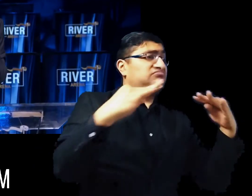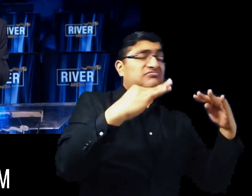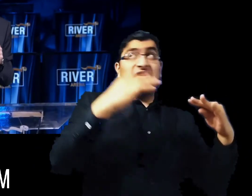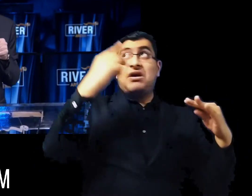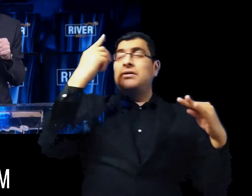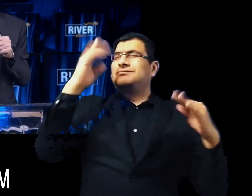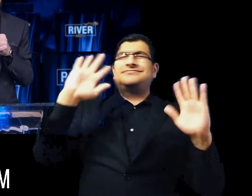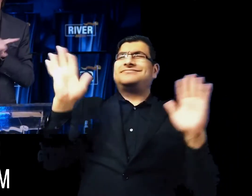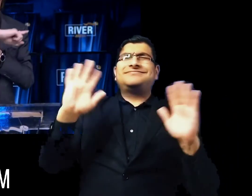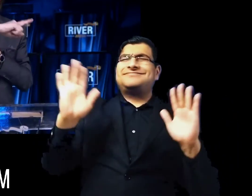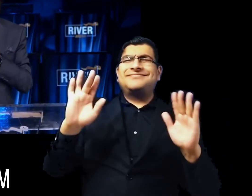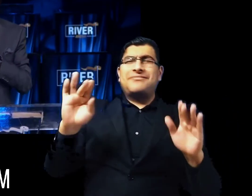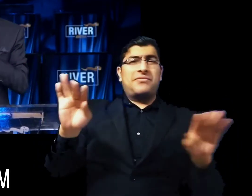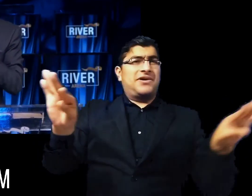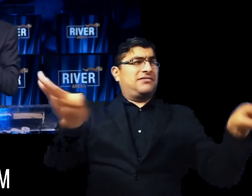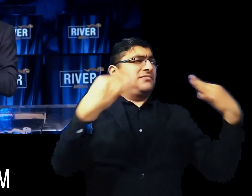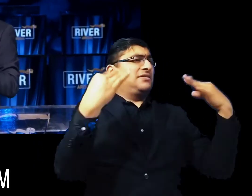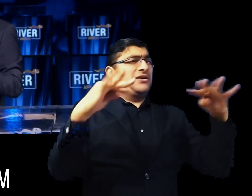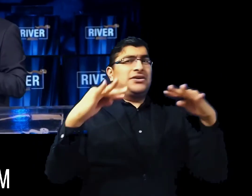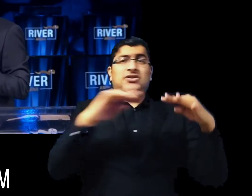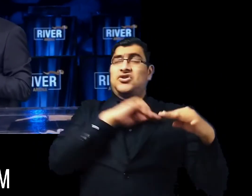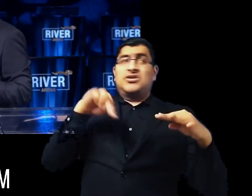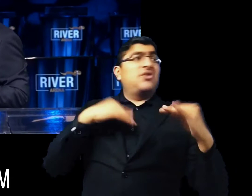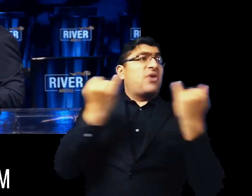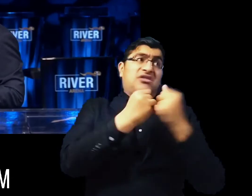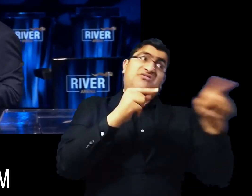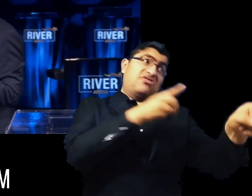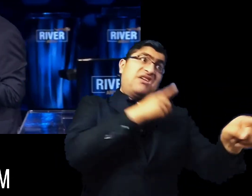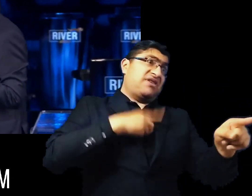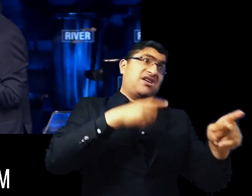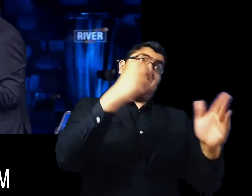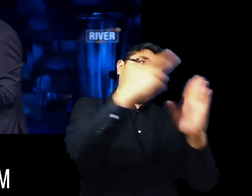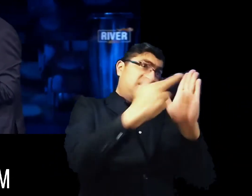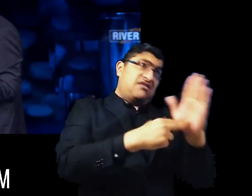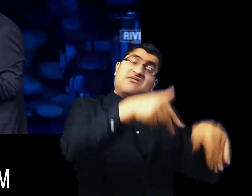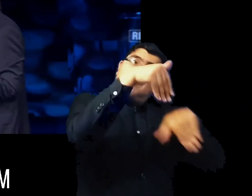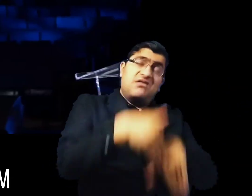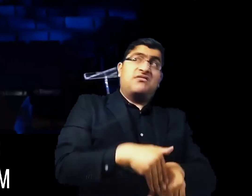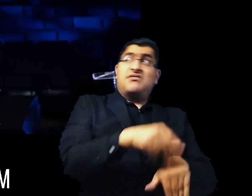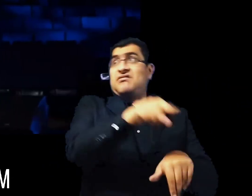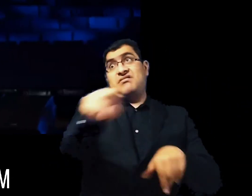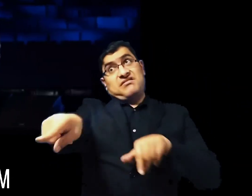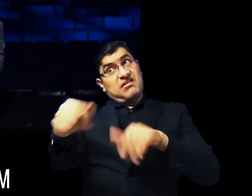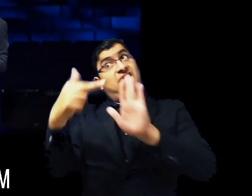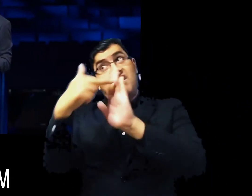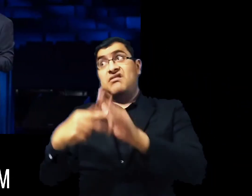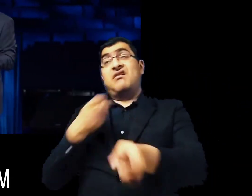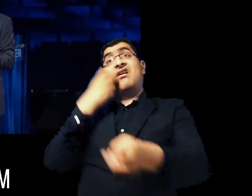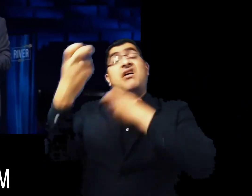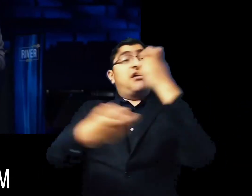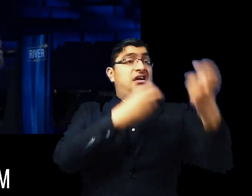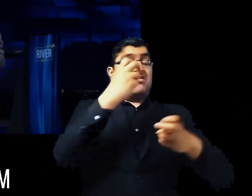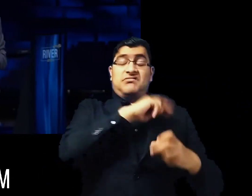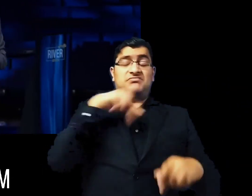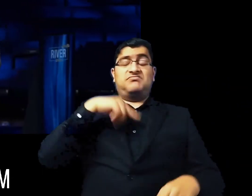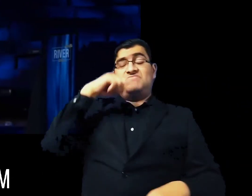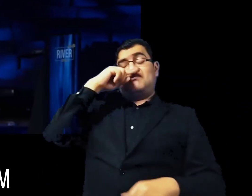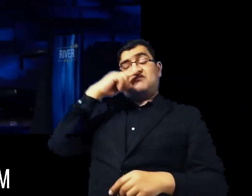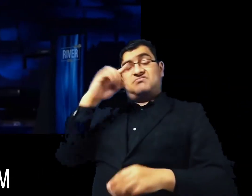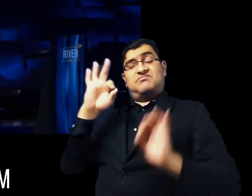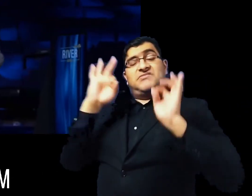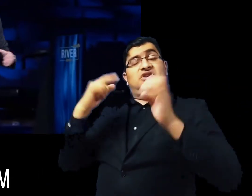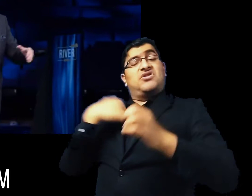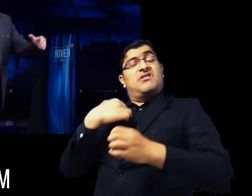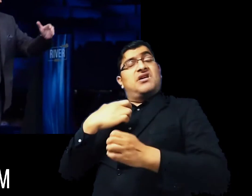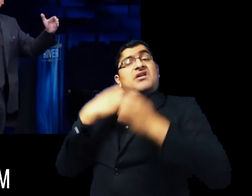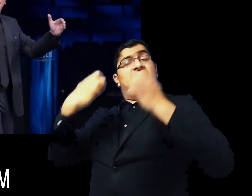Dios, empezamos a pensar que todos deben ganársela también. Y juzgamos. Y nos empezamos a sentir superiores